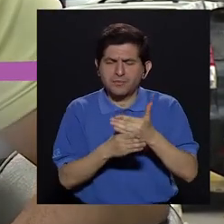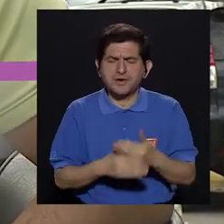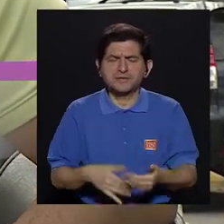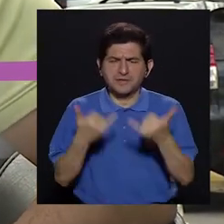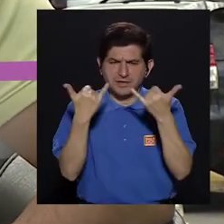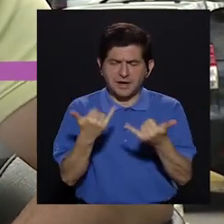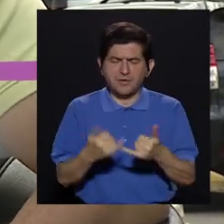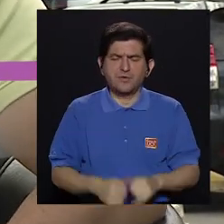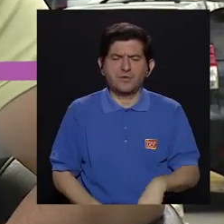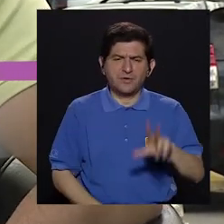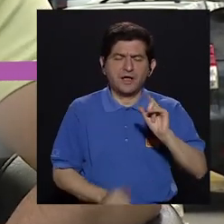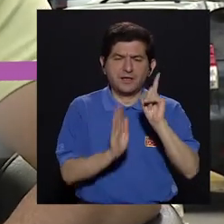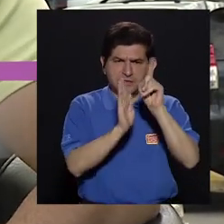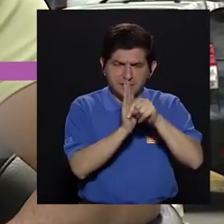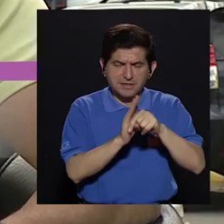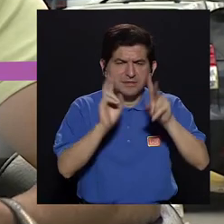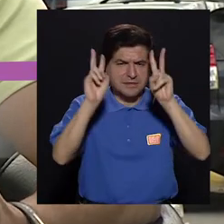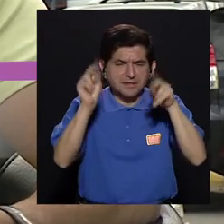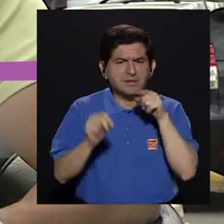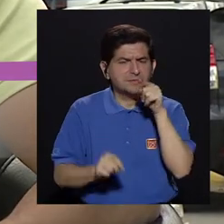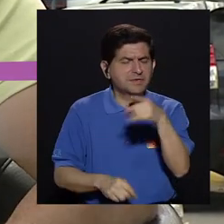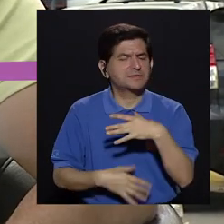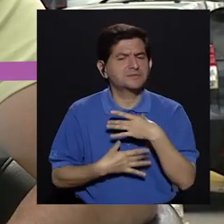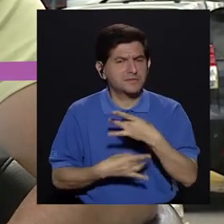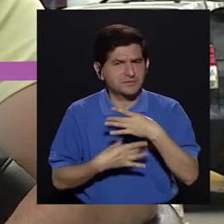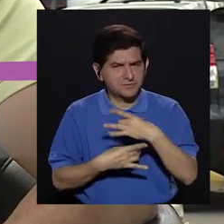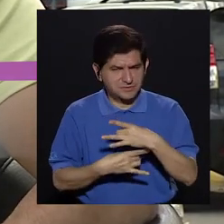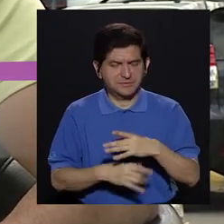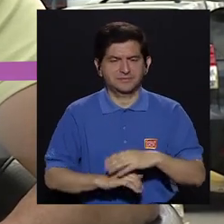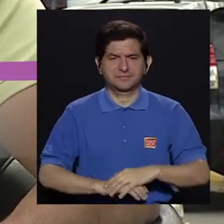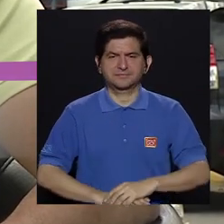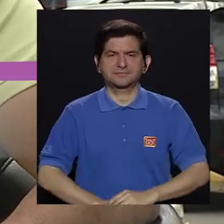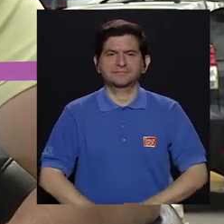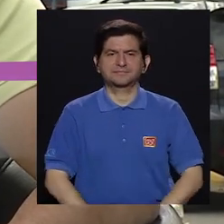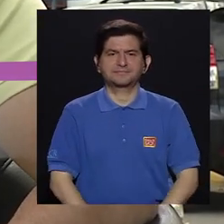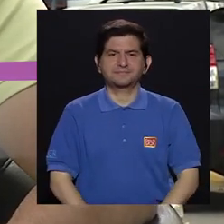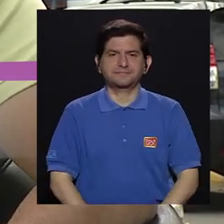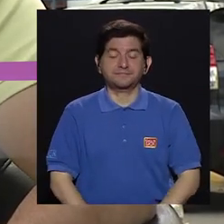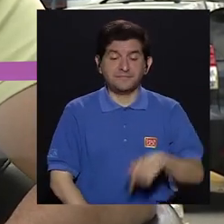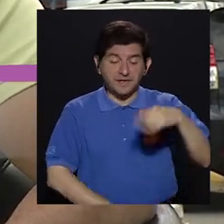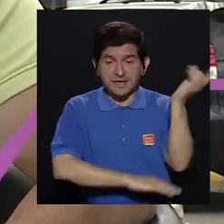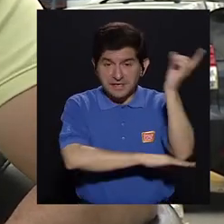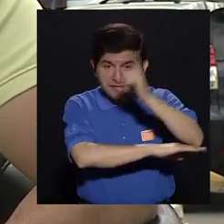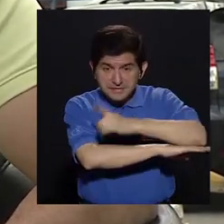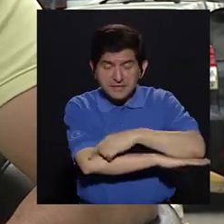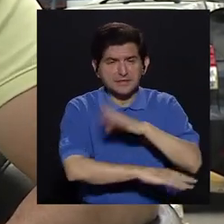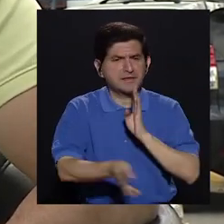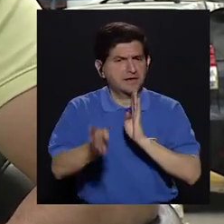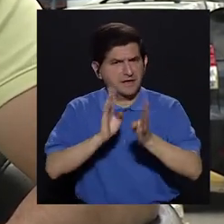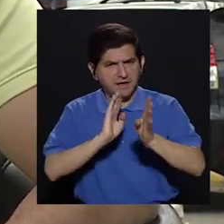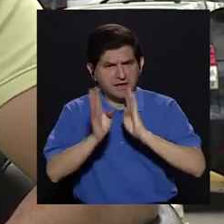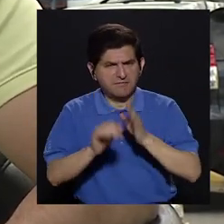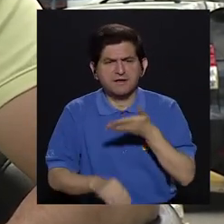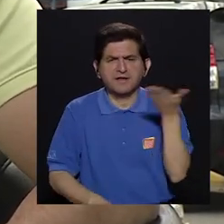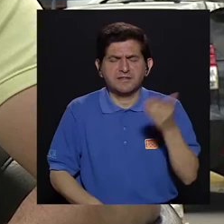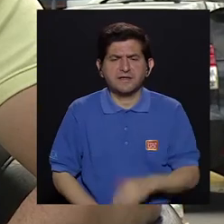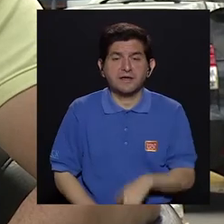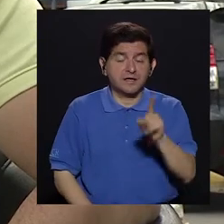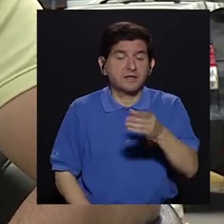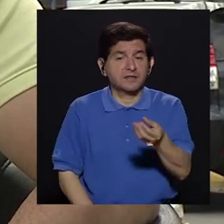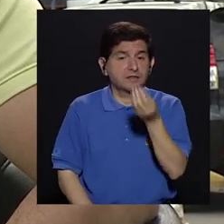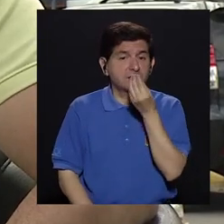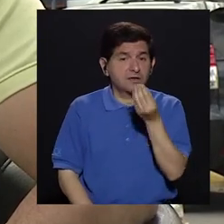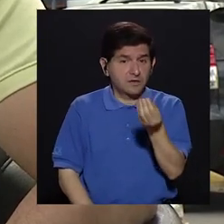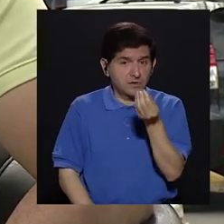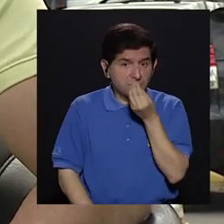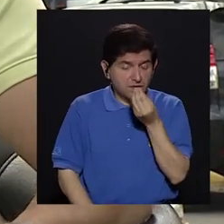en estos 30 minutos temas que sean de su agrado y de su interés. Para el día de hoy queremos conversar acerca de un